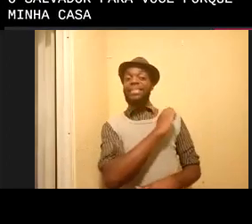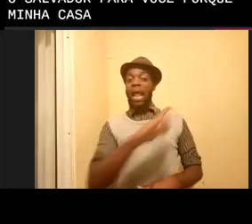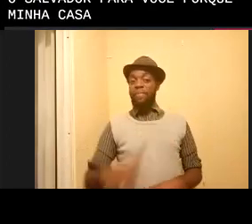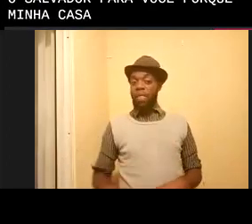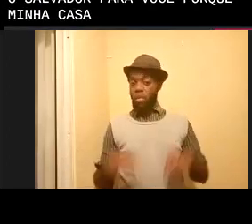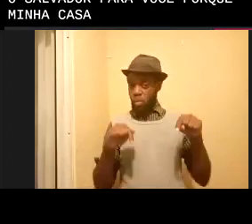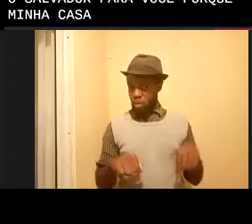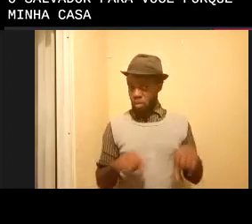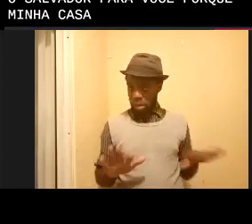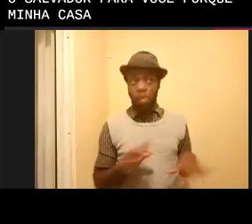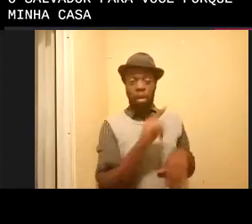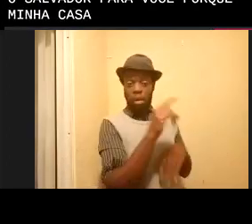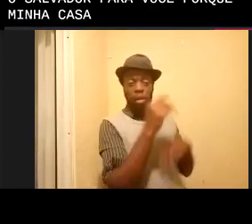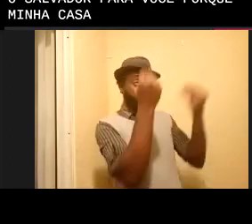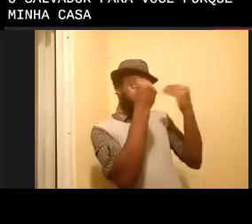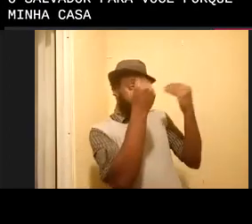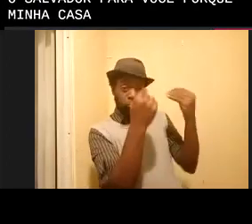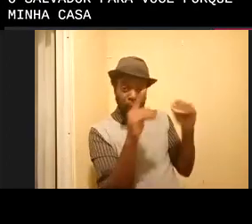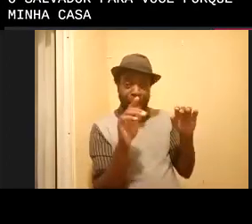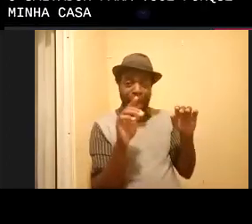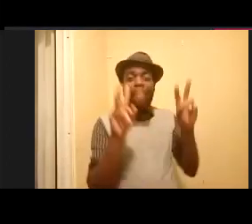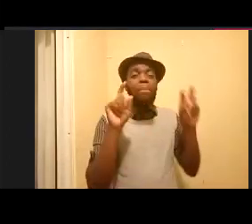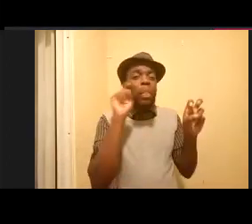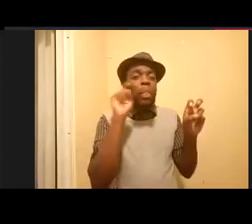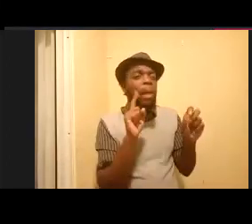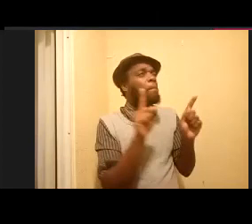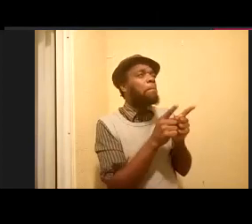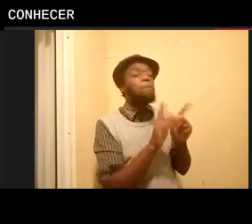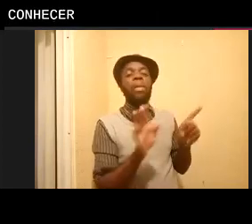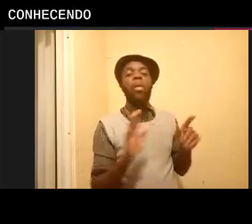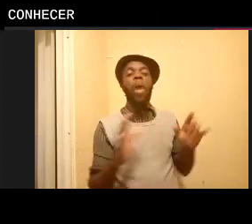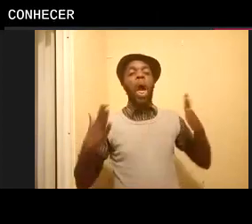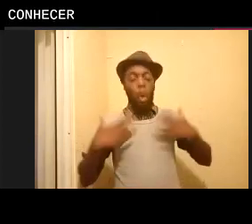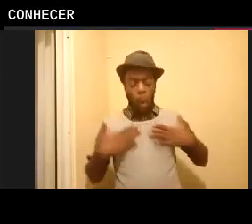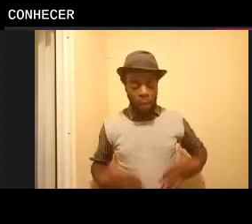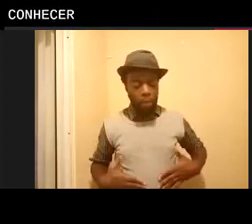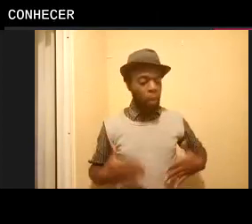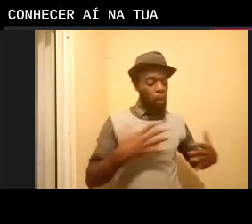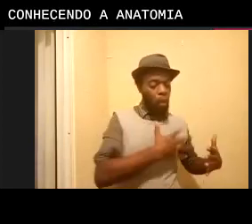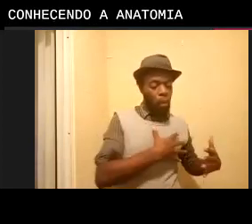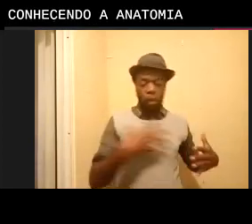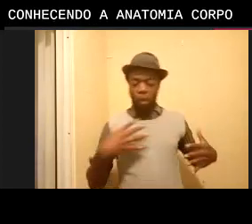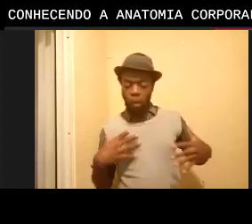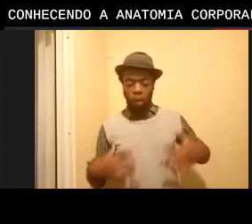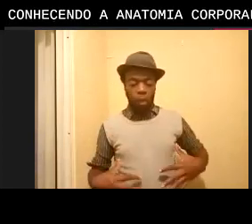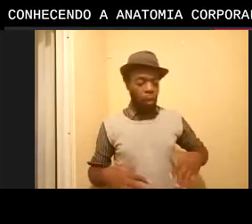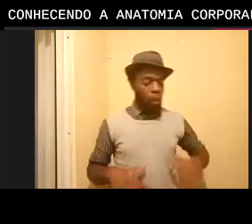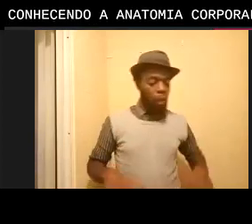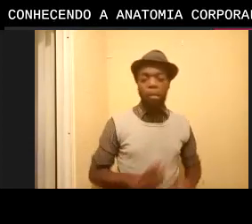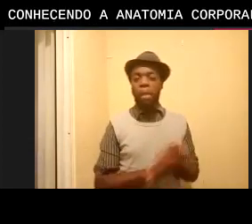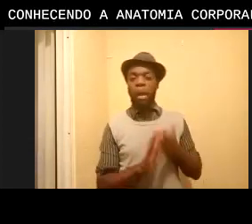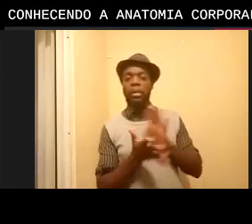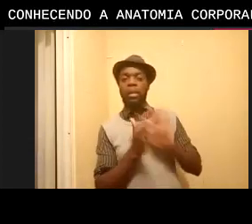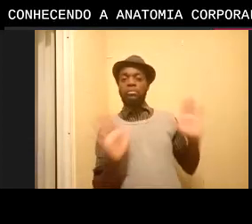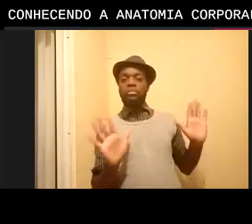se basa en conocer la anatomía corporal, en la prevención de